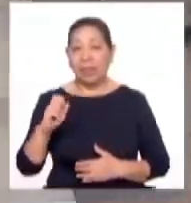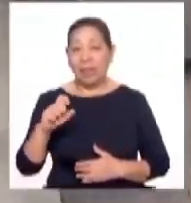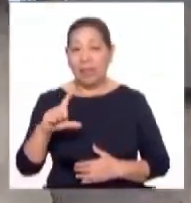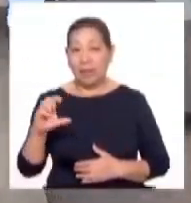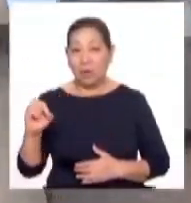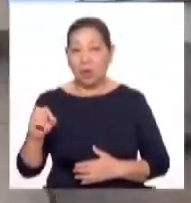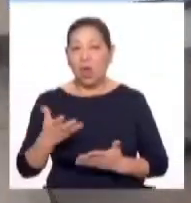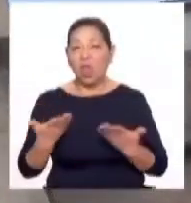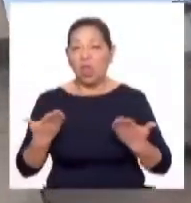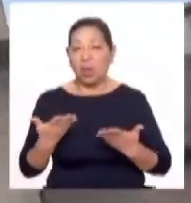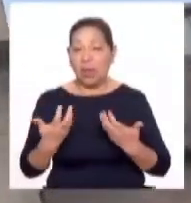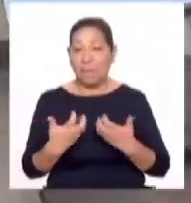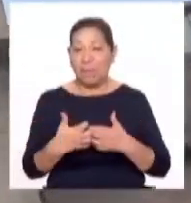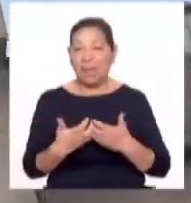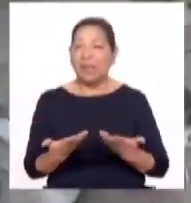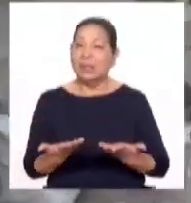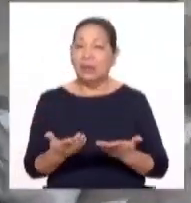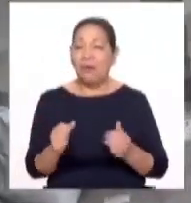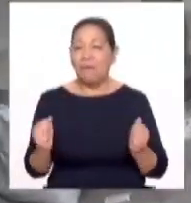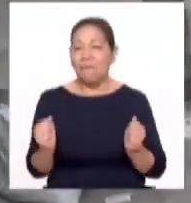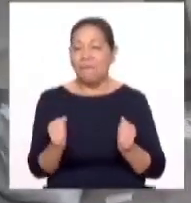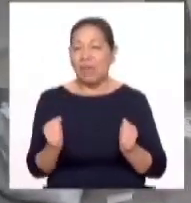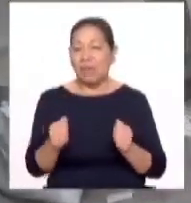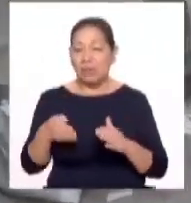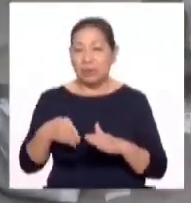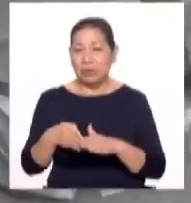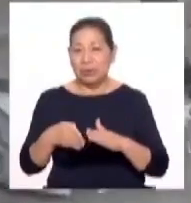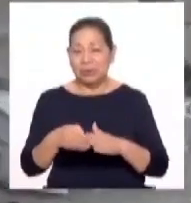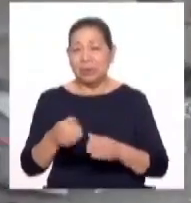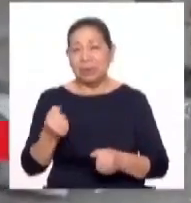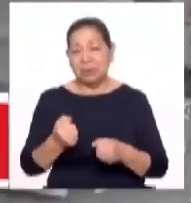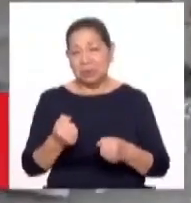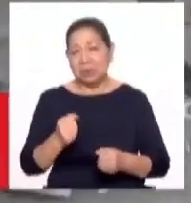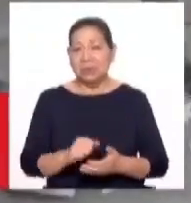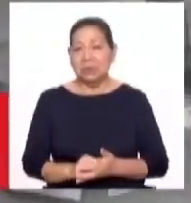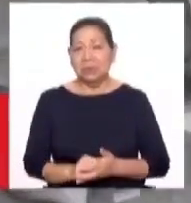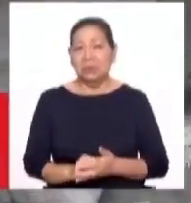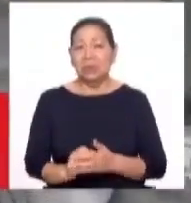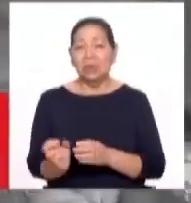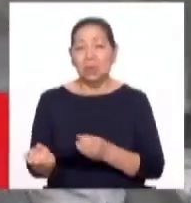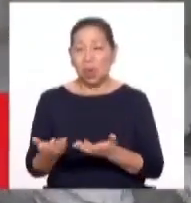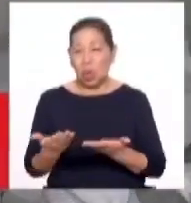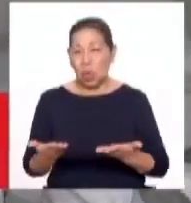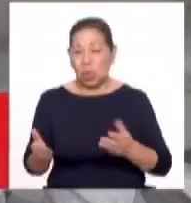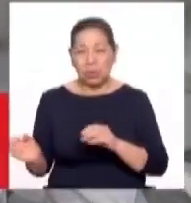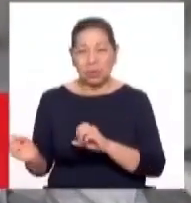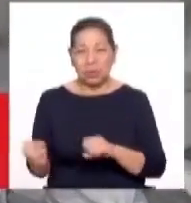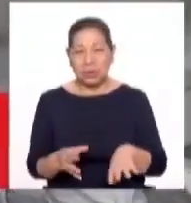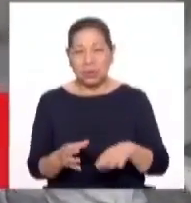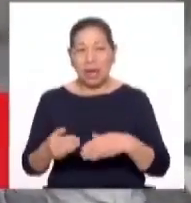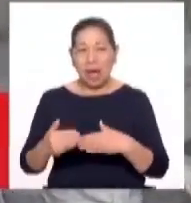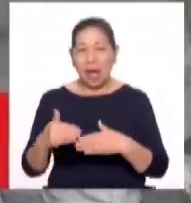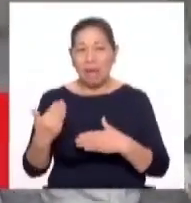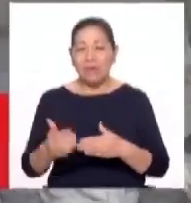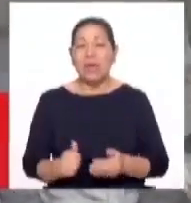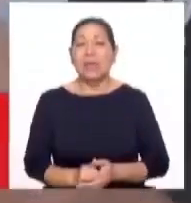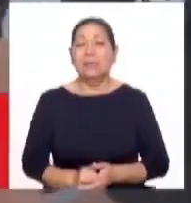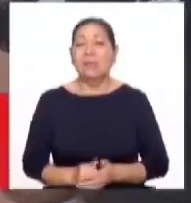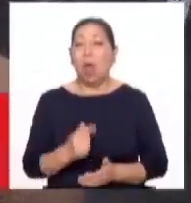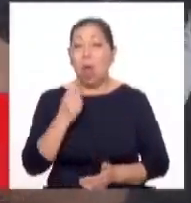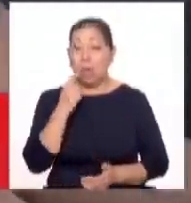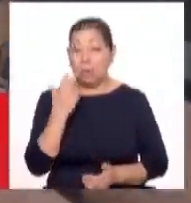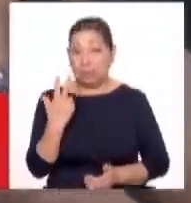delito de secuestro alcanzan los 2.99 1 vale precisar que estos indicadores corresponden a denuncias hechas en las